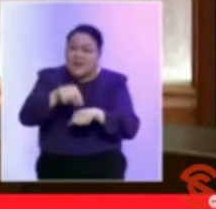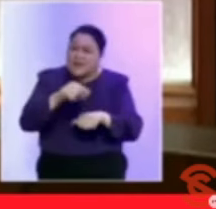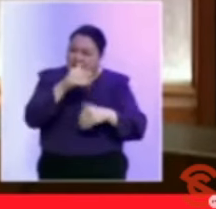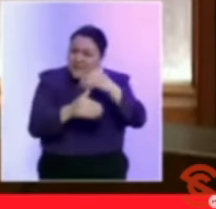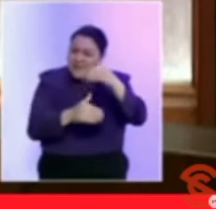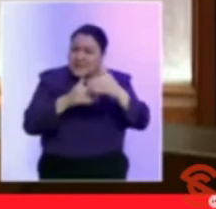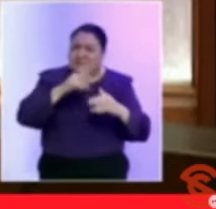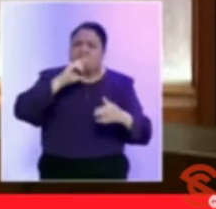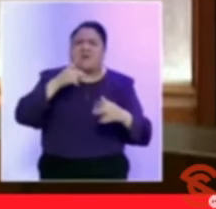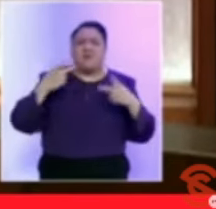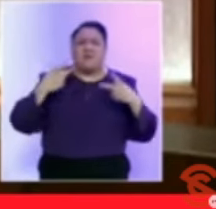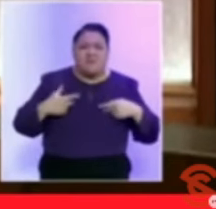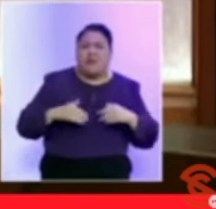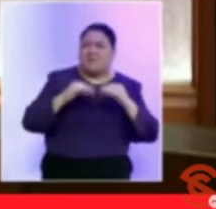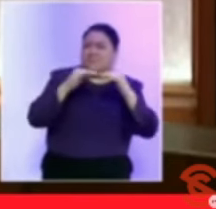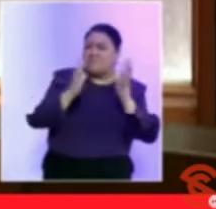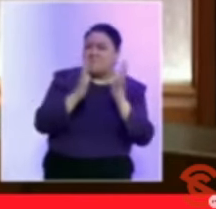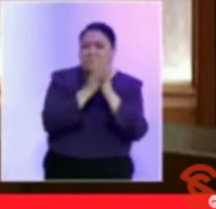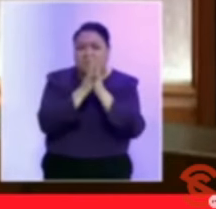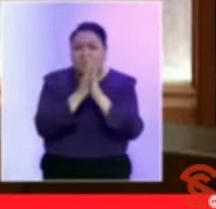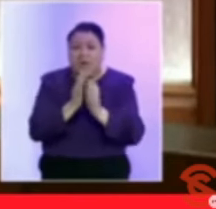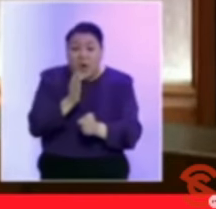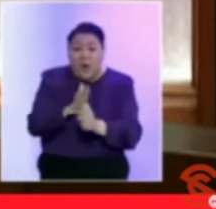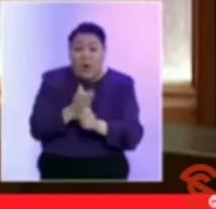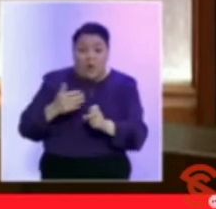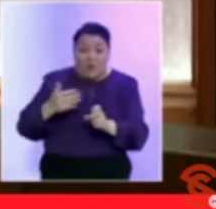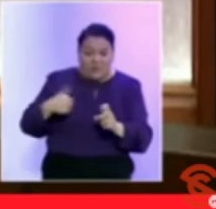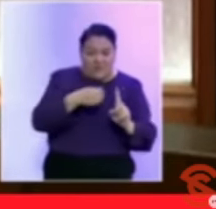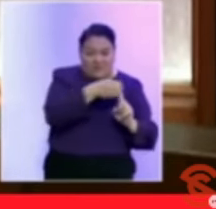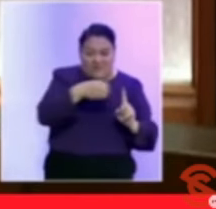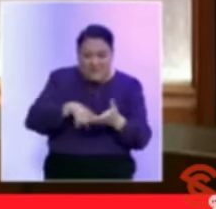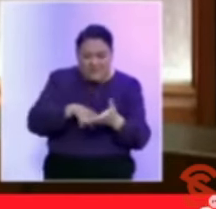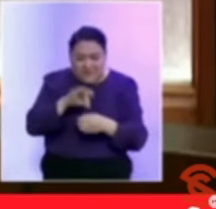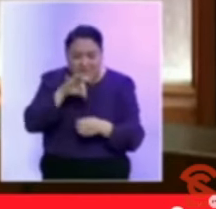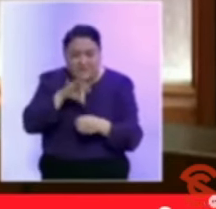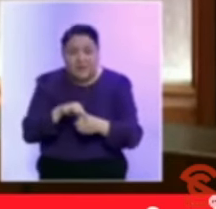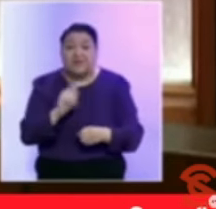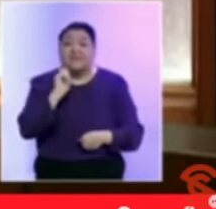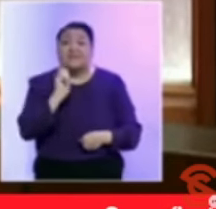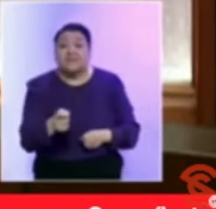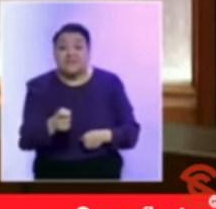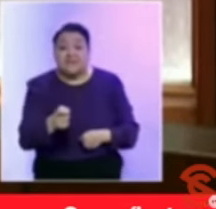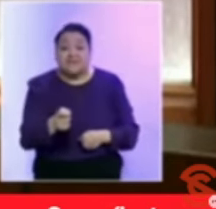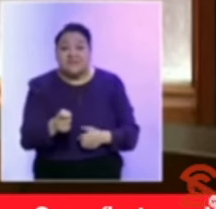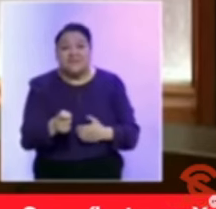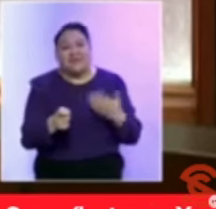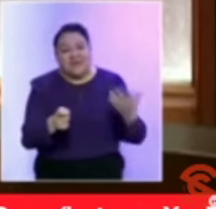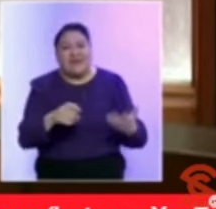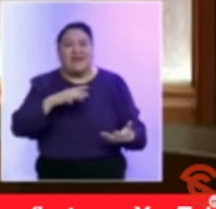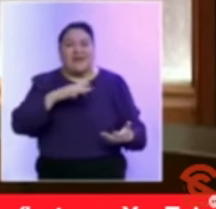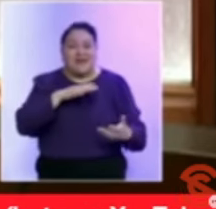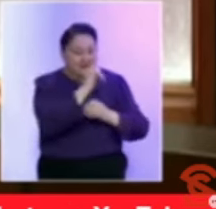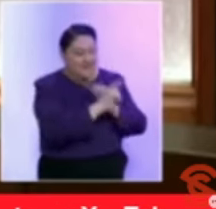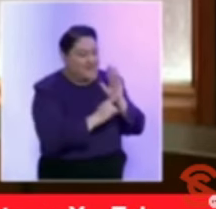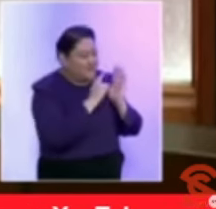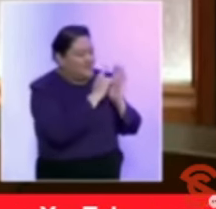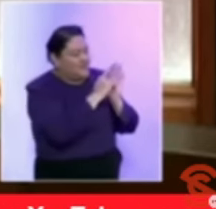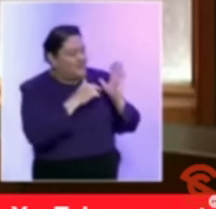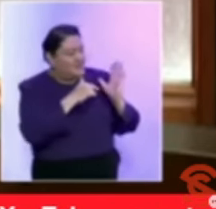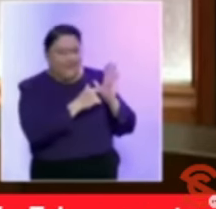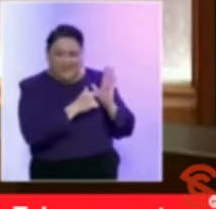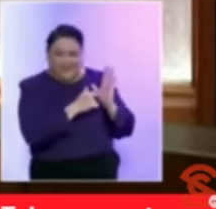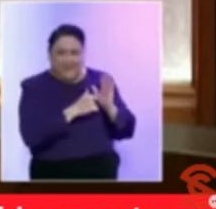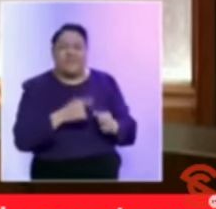desarrolla este proceso electoral manifestó la conexión entre ambos elementos por un